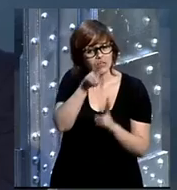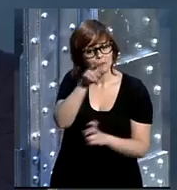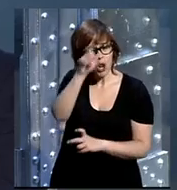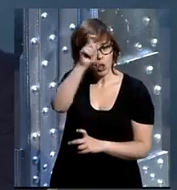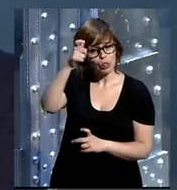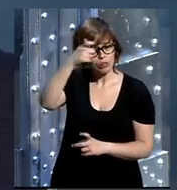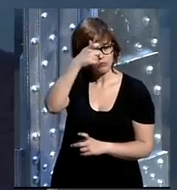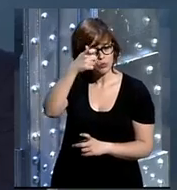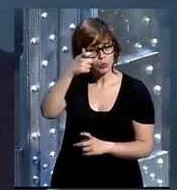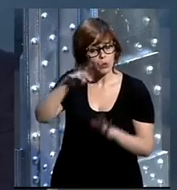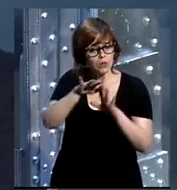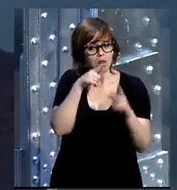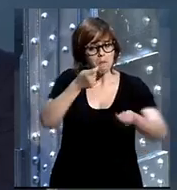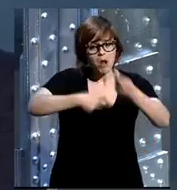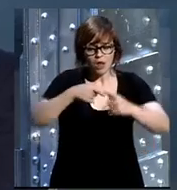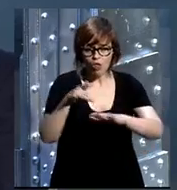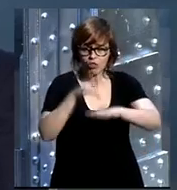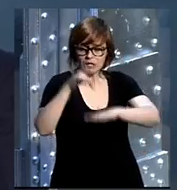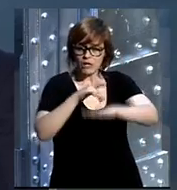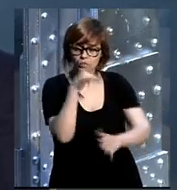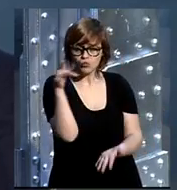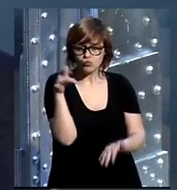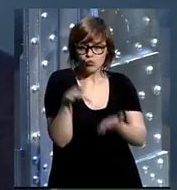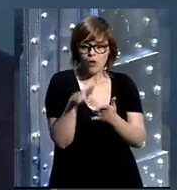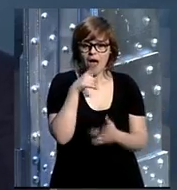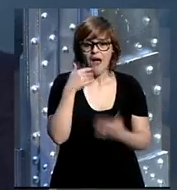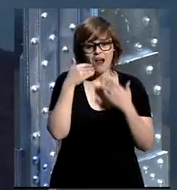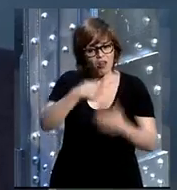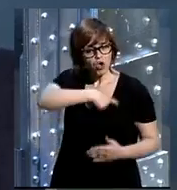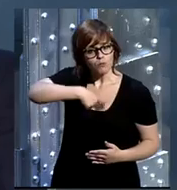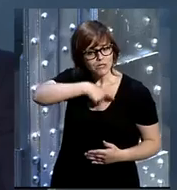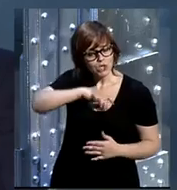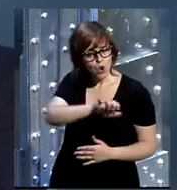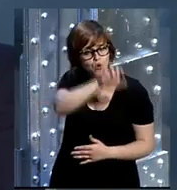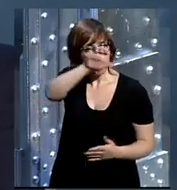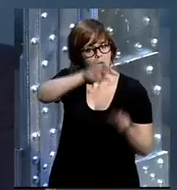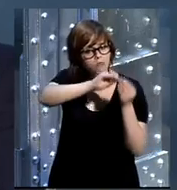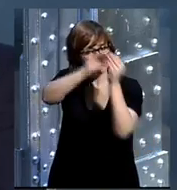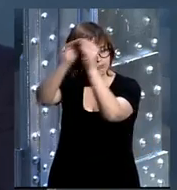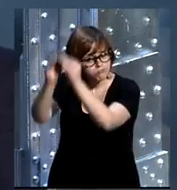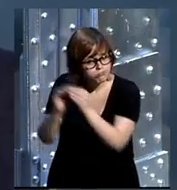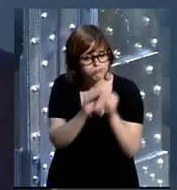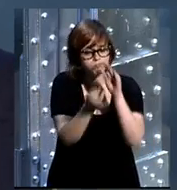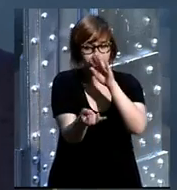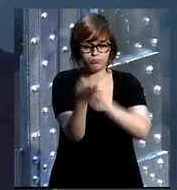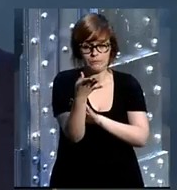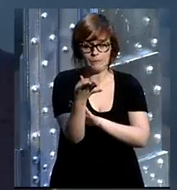del mercado único digital la Comisión Europea va a poner encima de la mesa. Y hay un tercer elemento, y ya voy acabando,